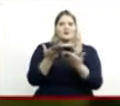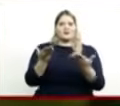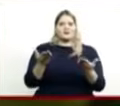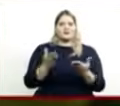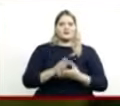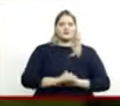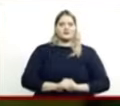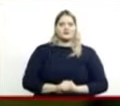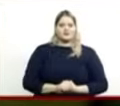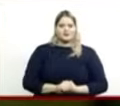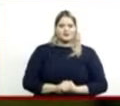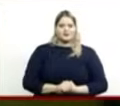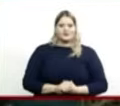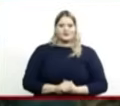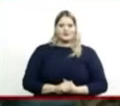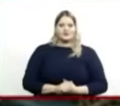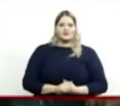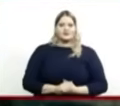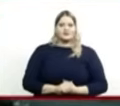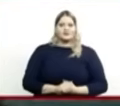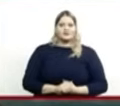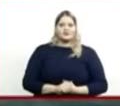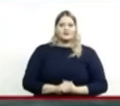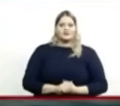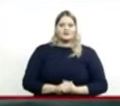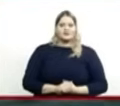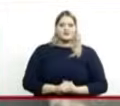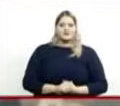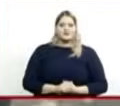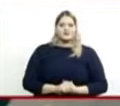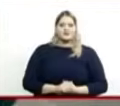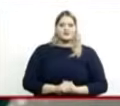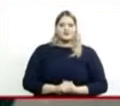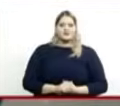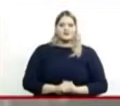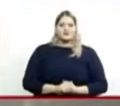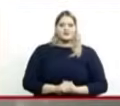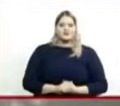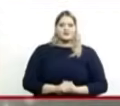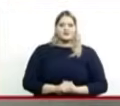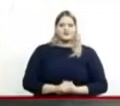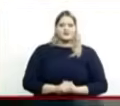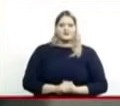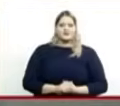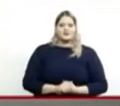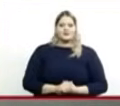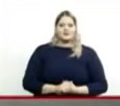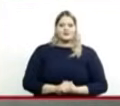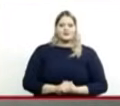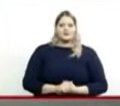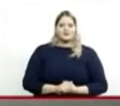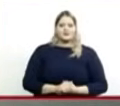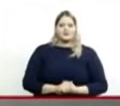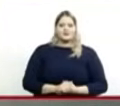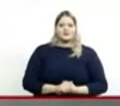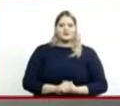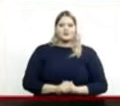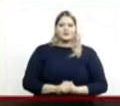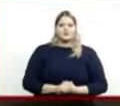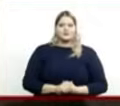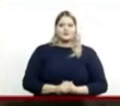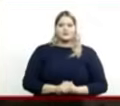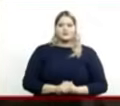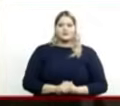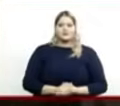nací, mi orgullo es esta tierra. La bendición. Transmitió